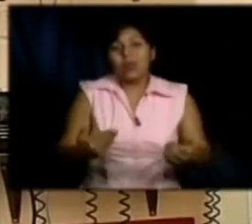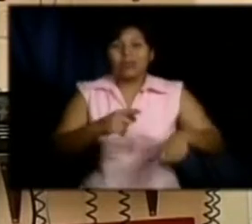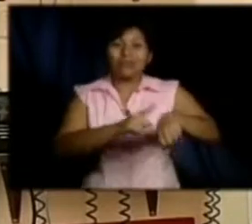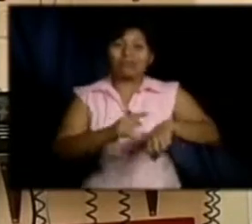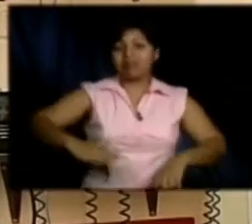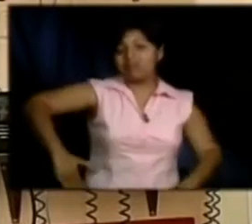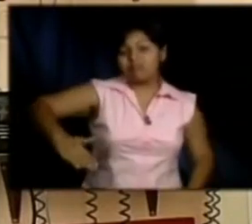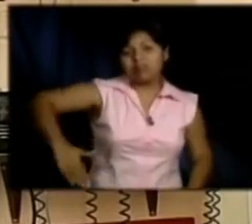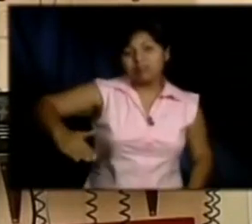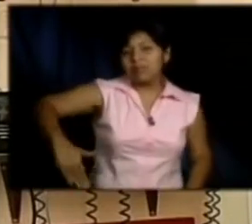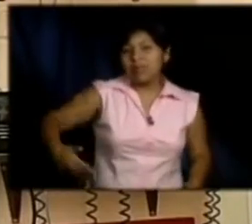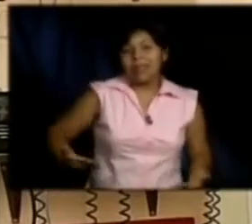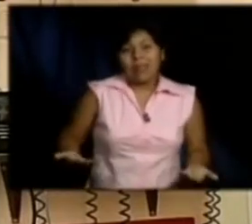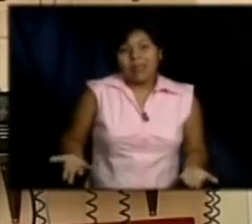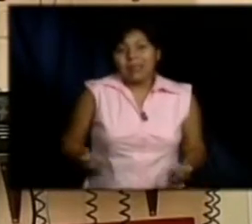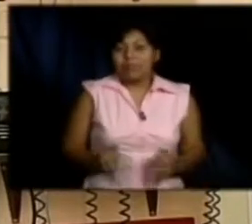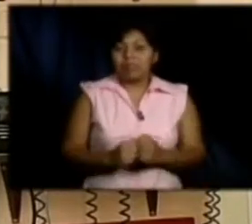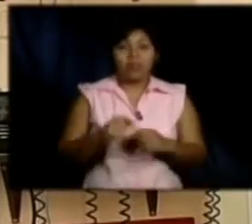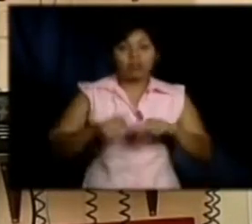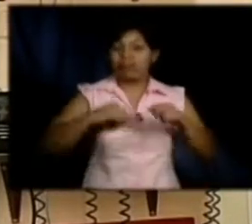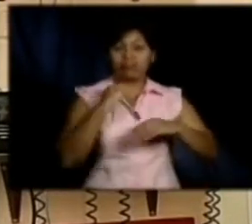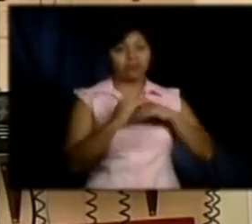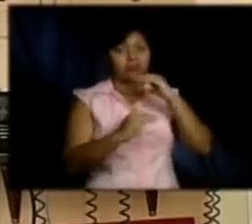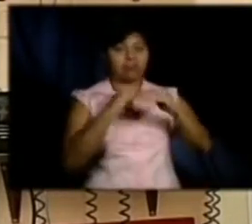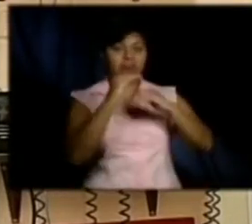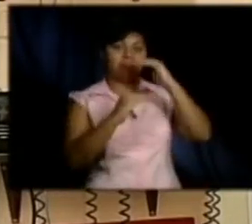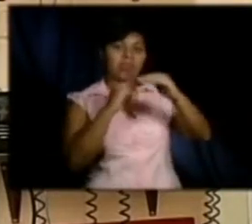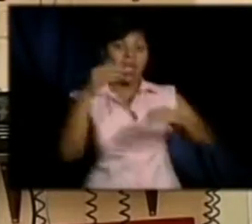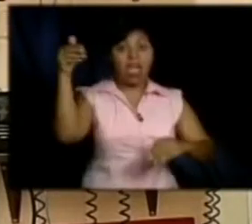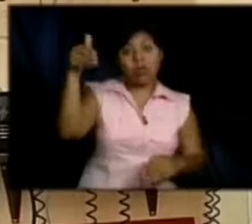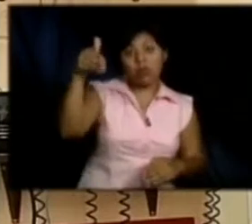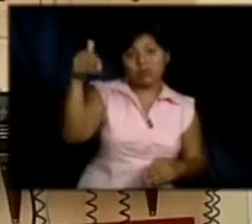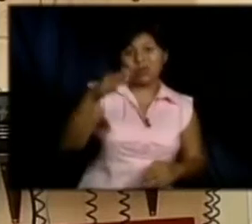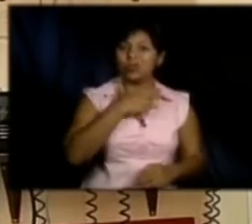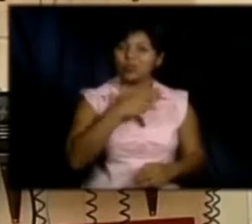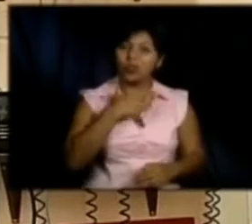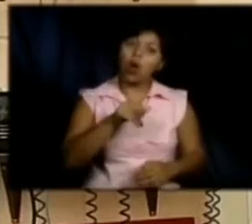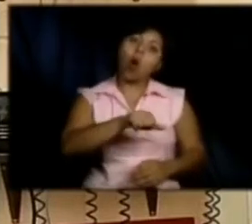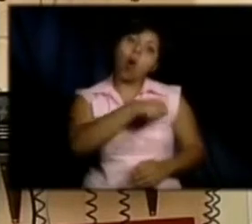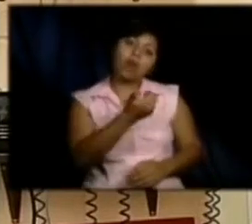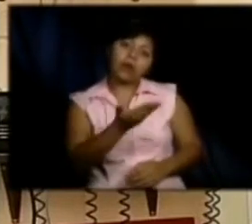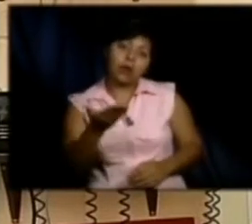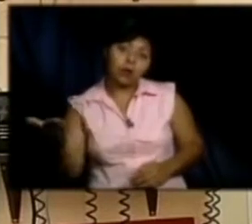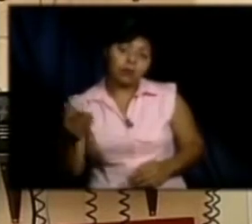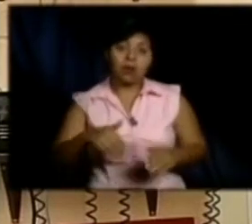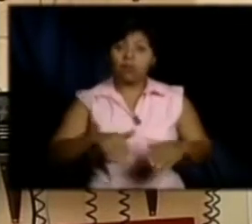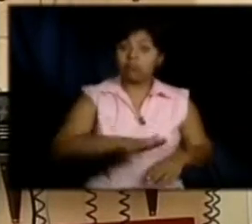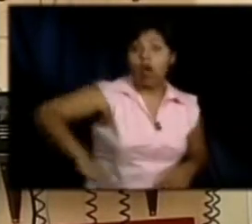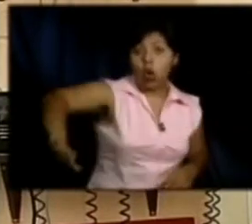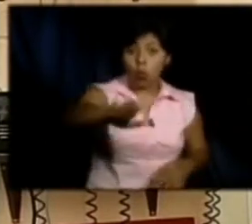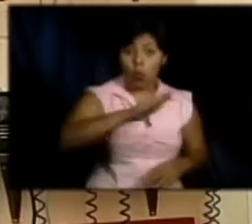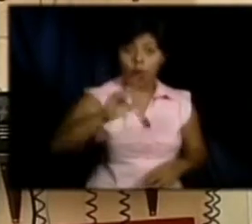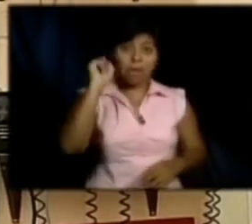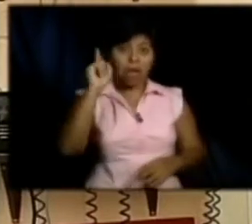entonces ha como retrasado el avance en cuanto a la educación, ¿verdad? Eso es difícil.